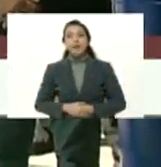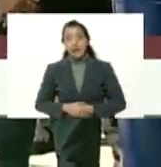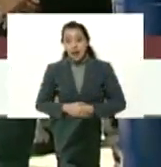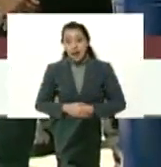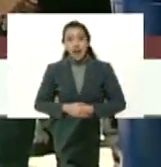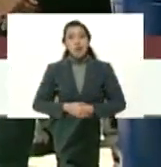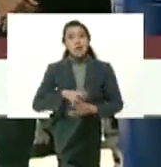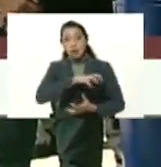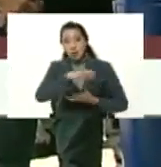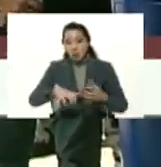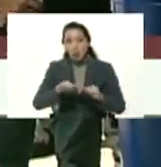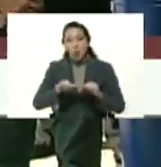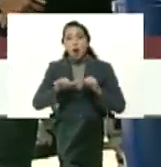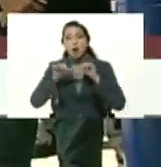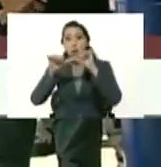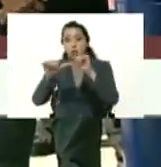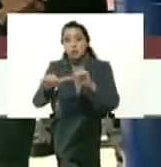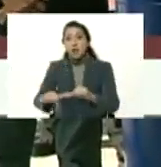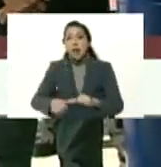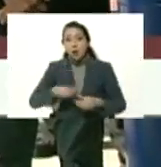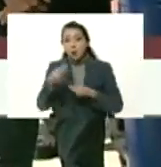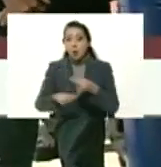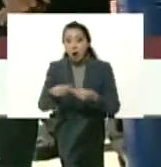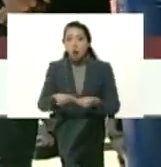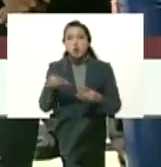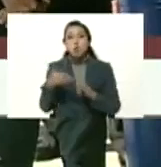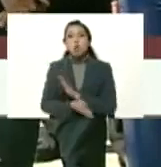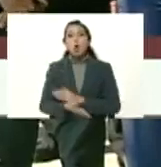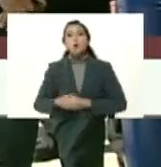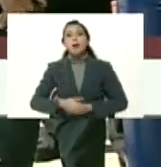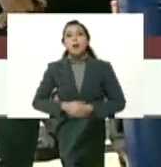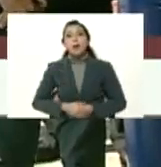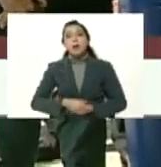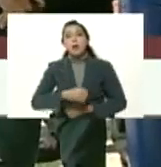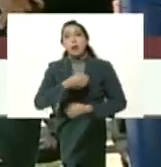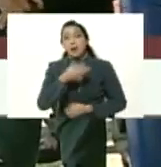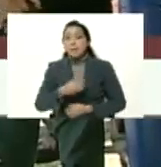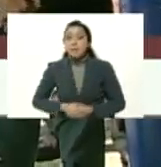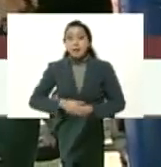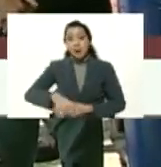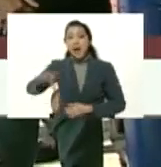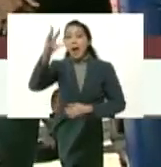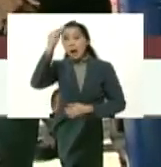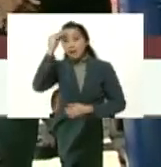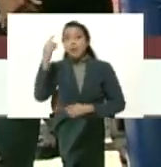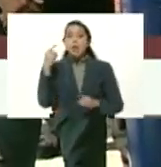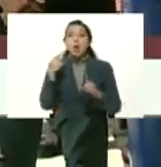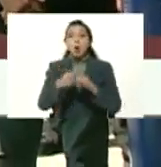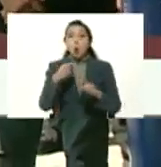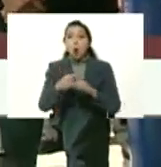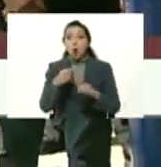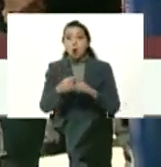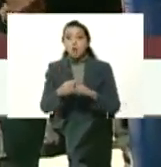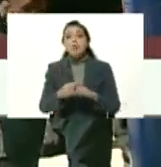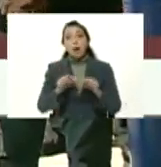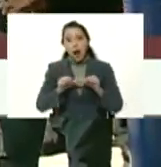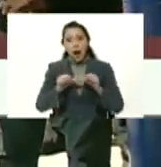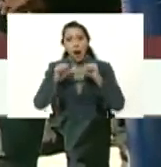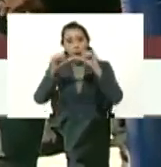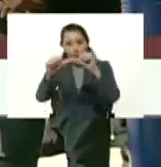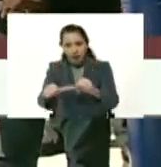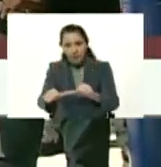manera sostenible también. Una coyuntura favorable, positiva y avanzar de